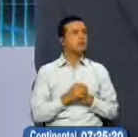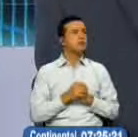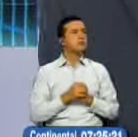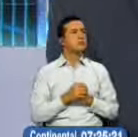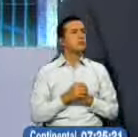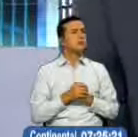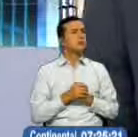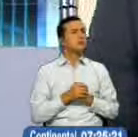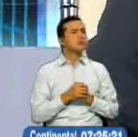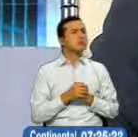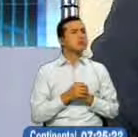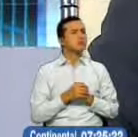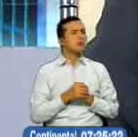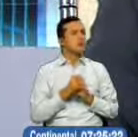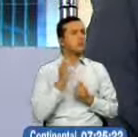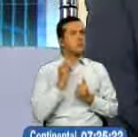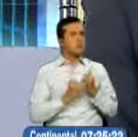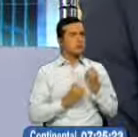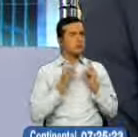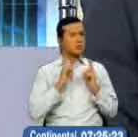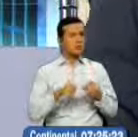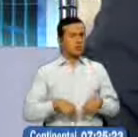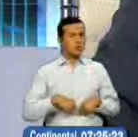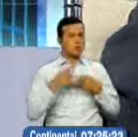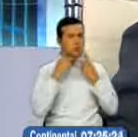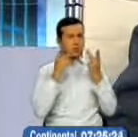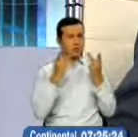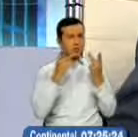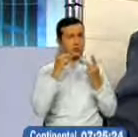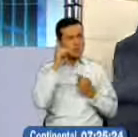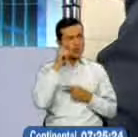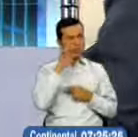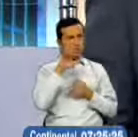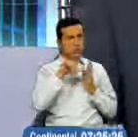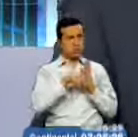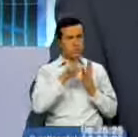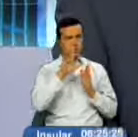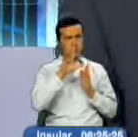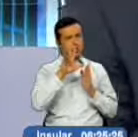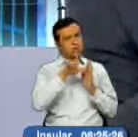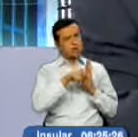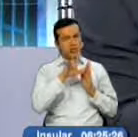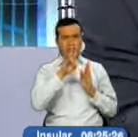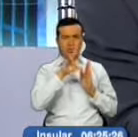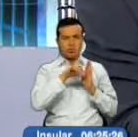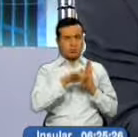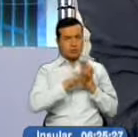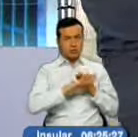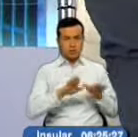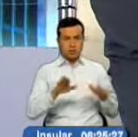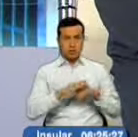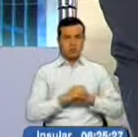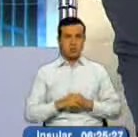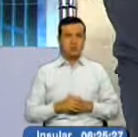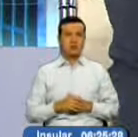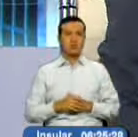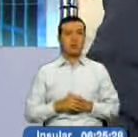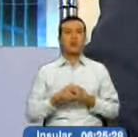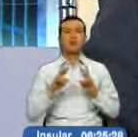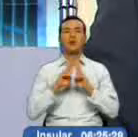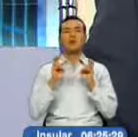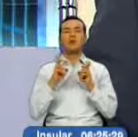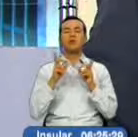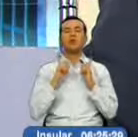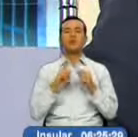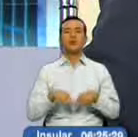ahora, terminemos el tema de salud pública y ya nos quedan, si no me equivoco, 5 o 7 minutos. El otro tema de salud pública